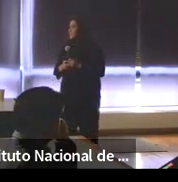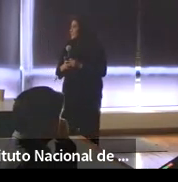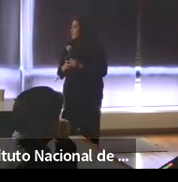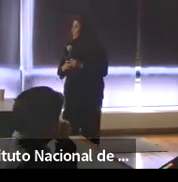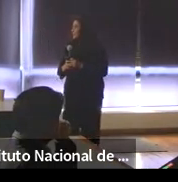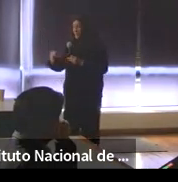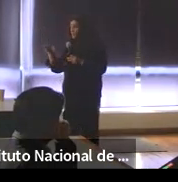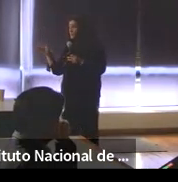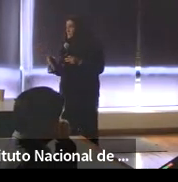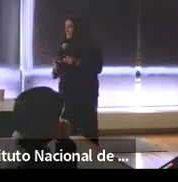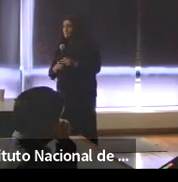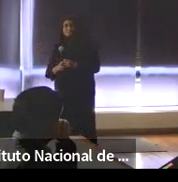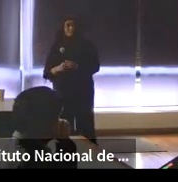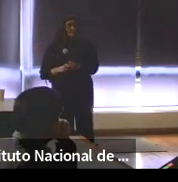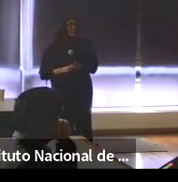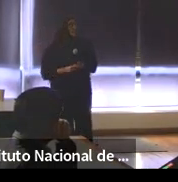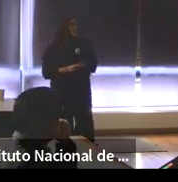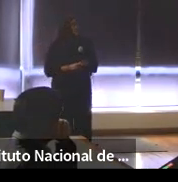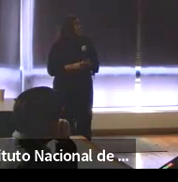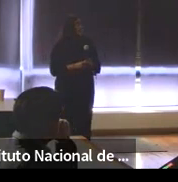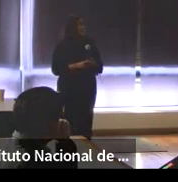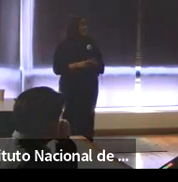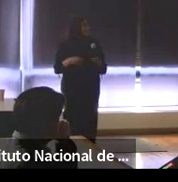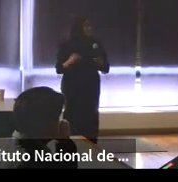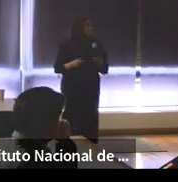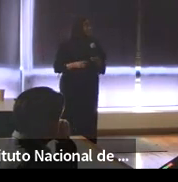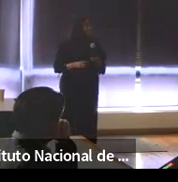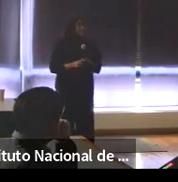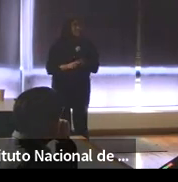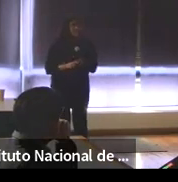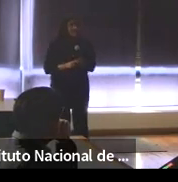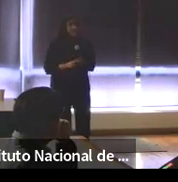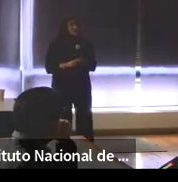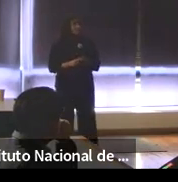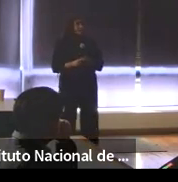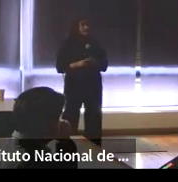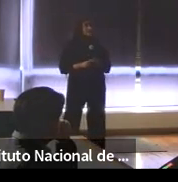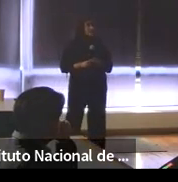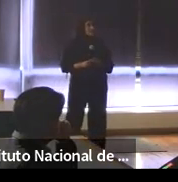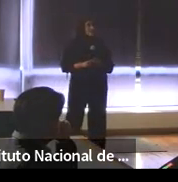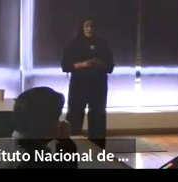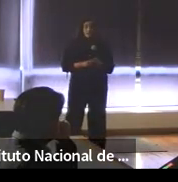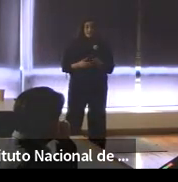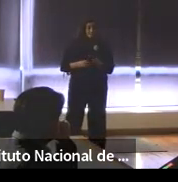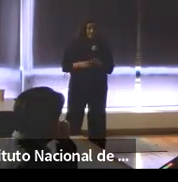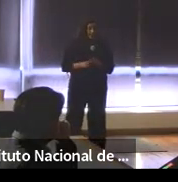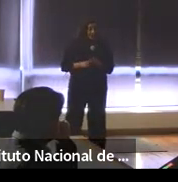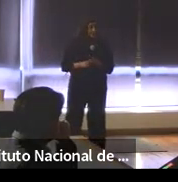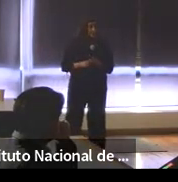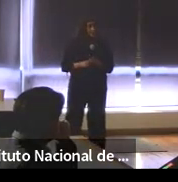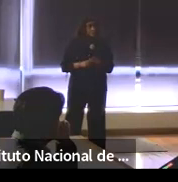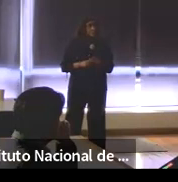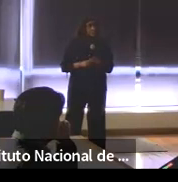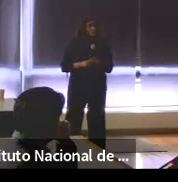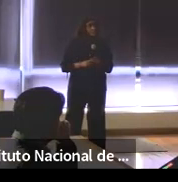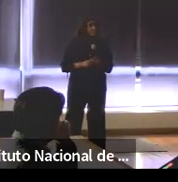conflicto por menor que sea el siguiente enfoque es de las relaciones humanas y yo les decía que